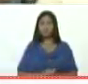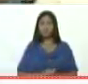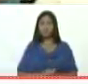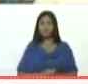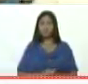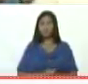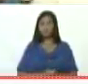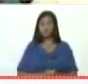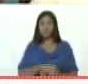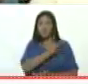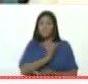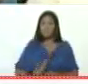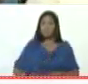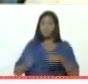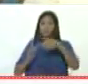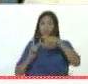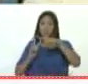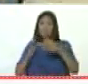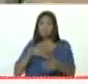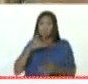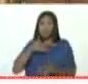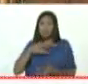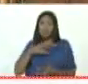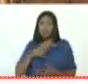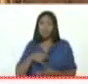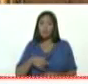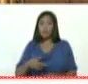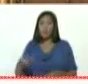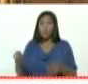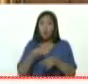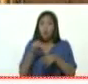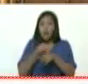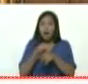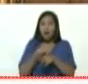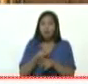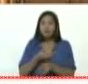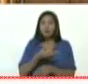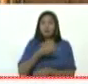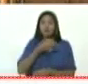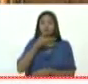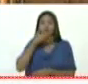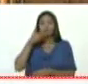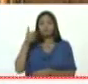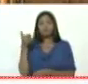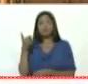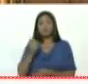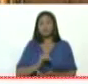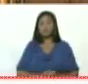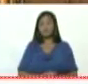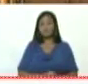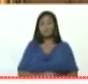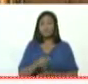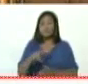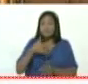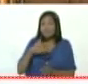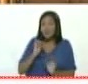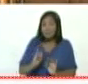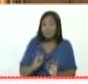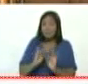Freddy, con tu sensibilidad de poeta, a buscar lo mejor. En ese sentido,